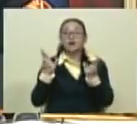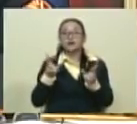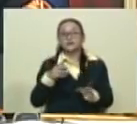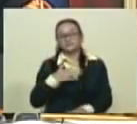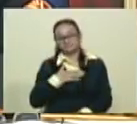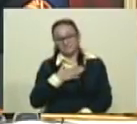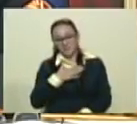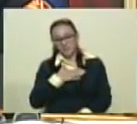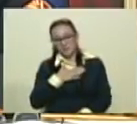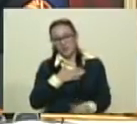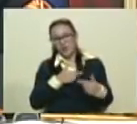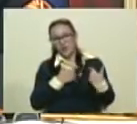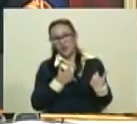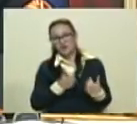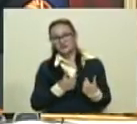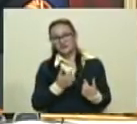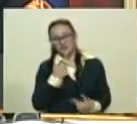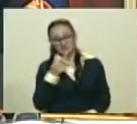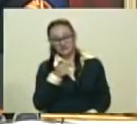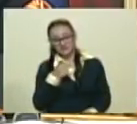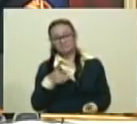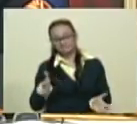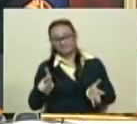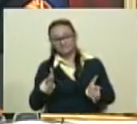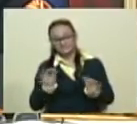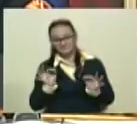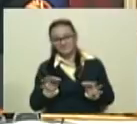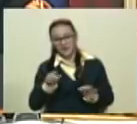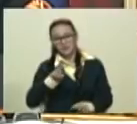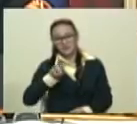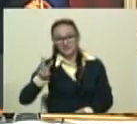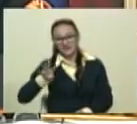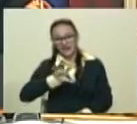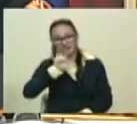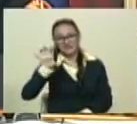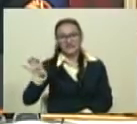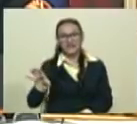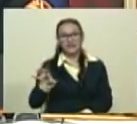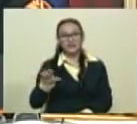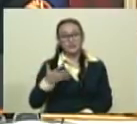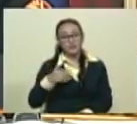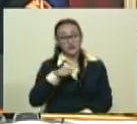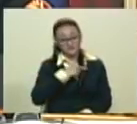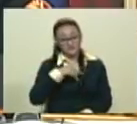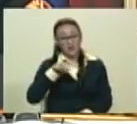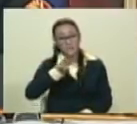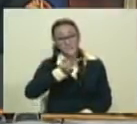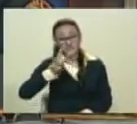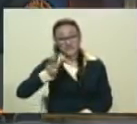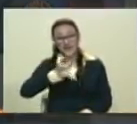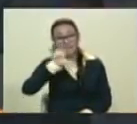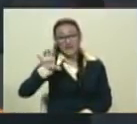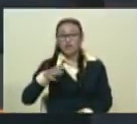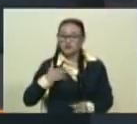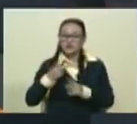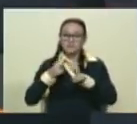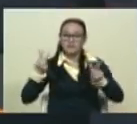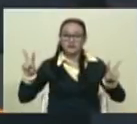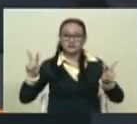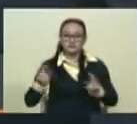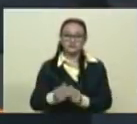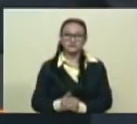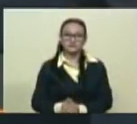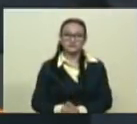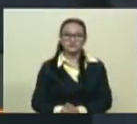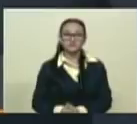bonito aquí de que vamos a ganar los 23 estados, porque los 23 estados quieren paz. El pueblo quiere paz.